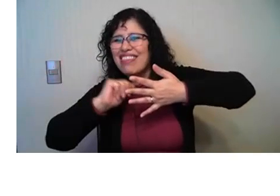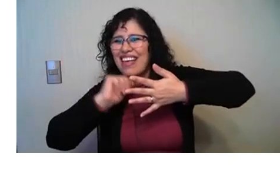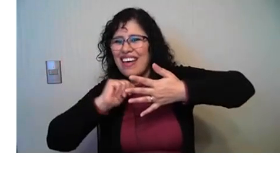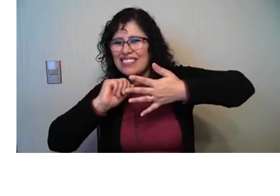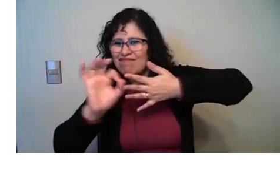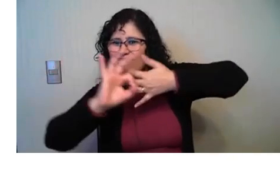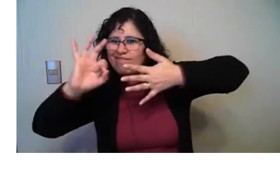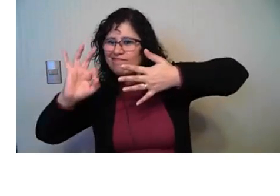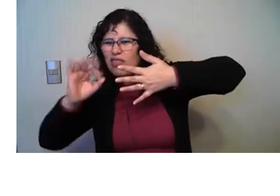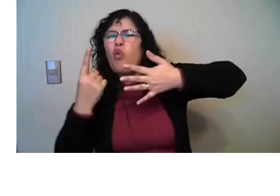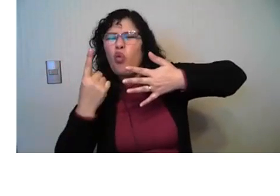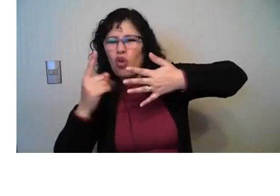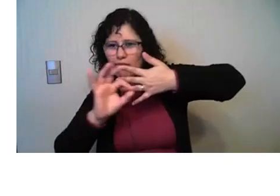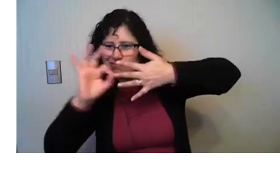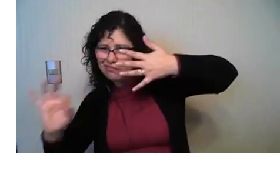van a ver